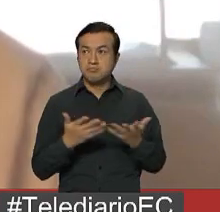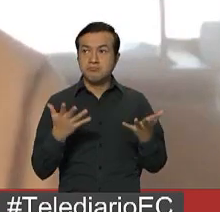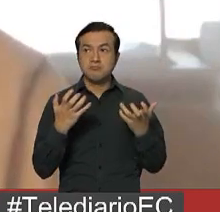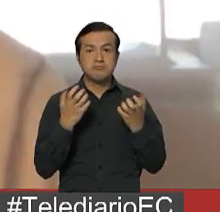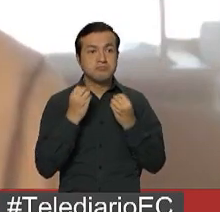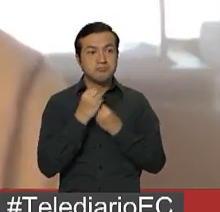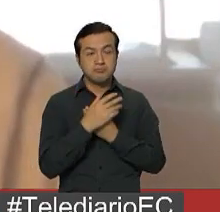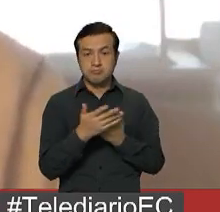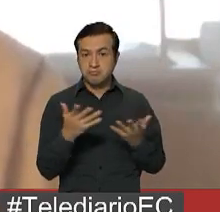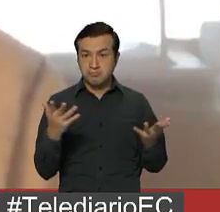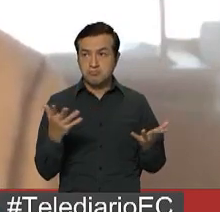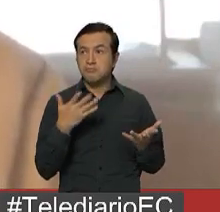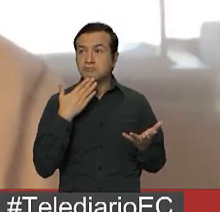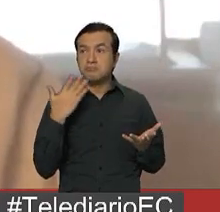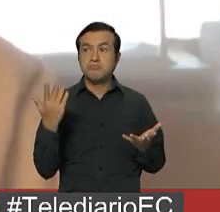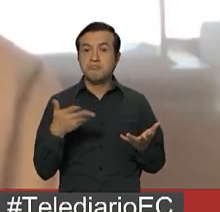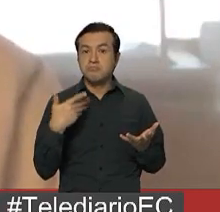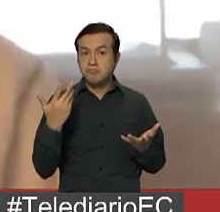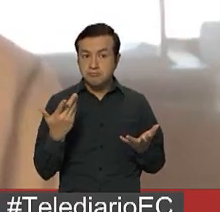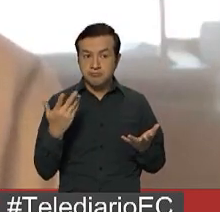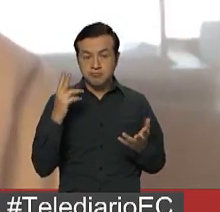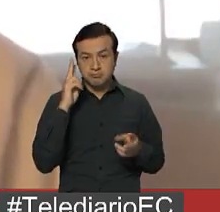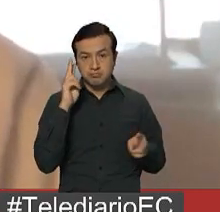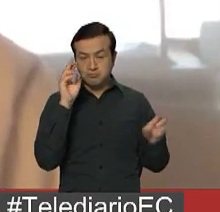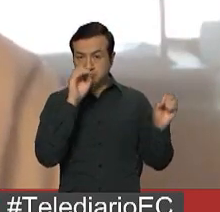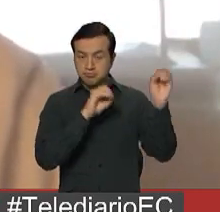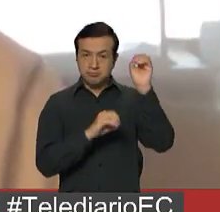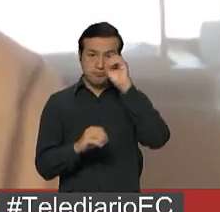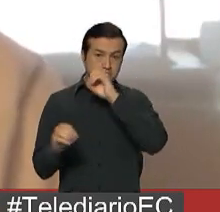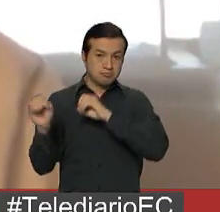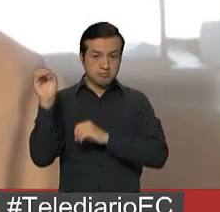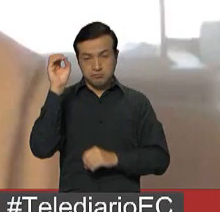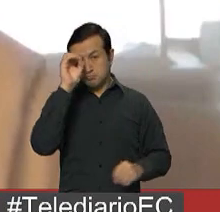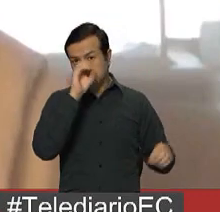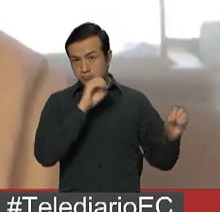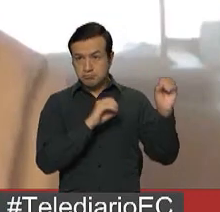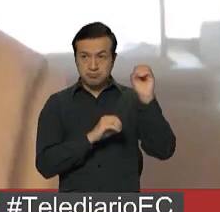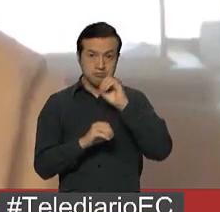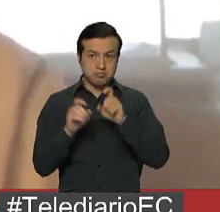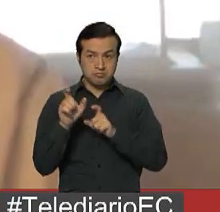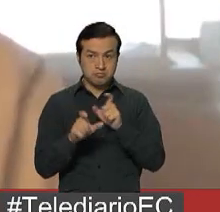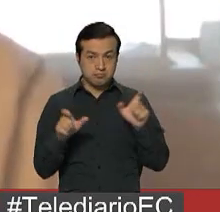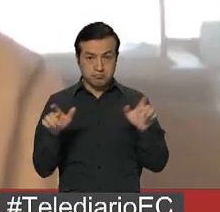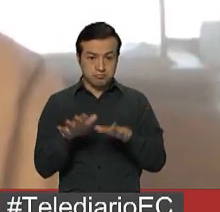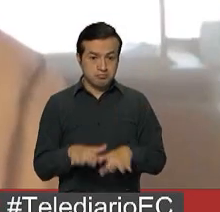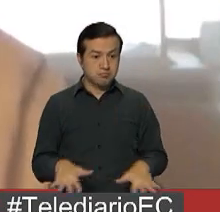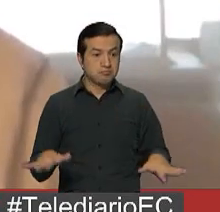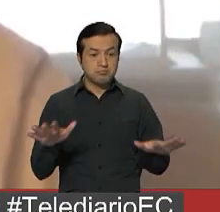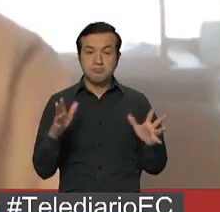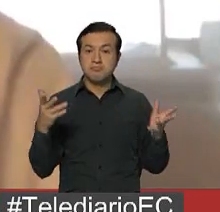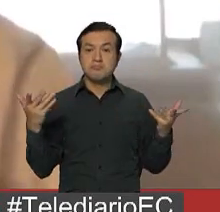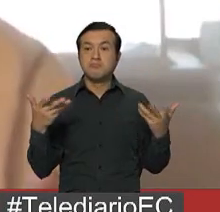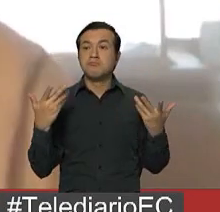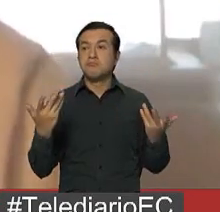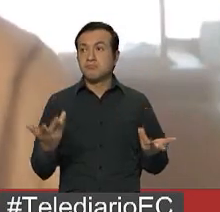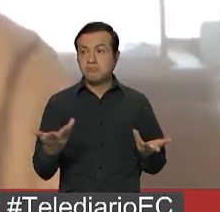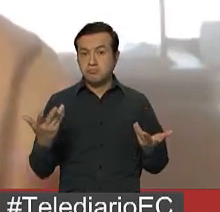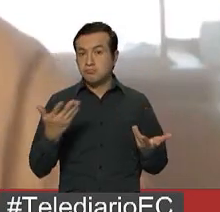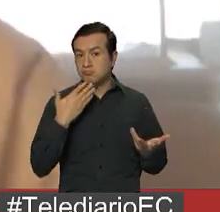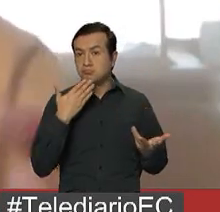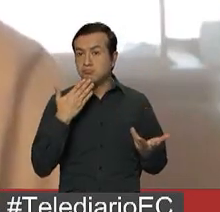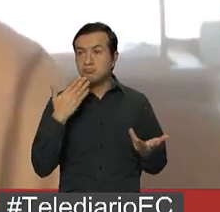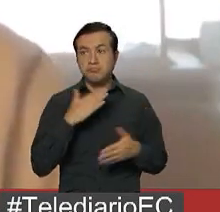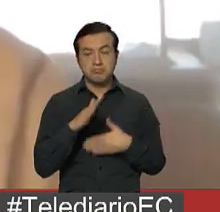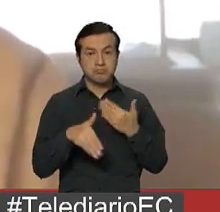busca es recoger las observaciones que tiene la ciudad ranía no digamos